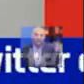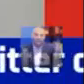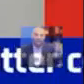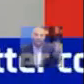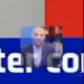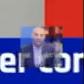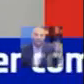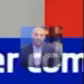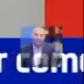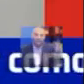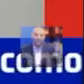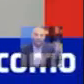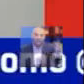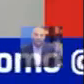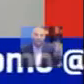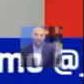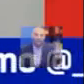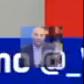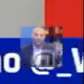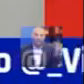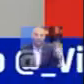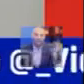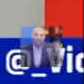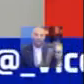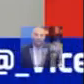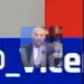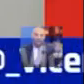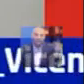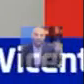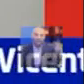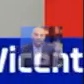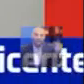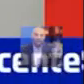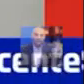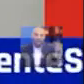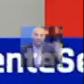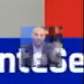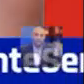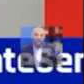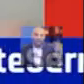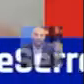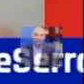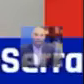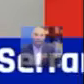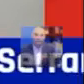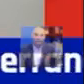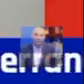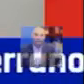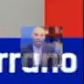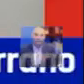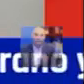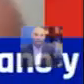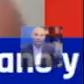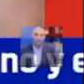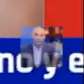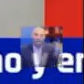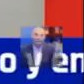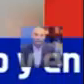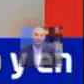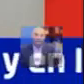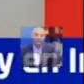condonación de impuestos a esos monopolios bancarios, pero también a otros monopolios como el